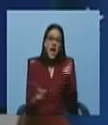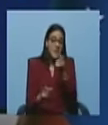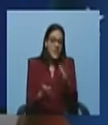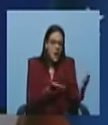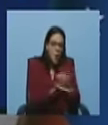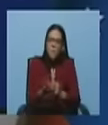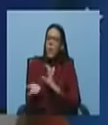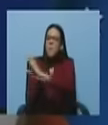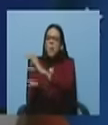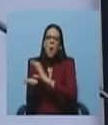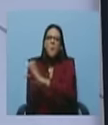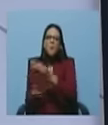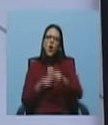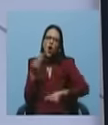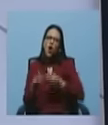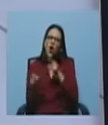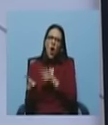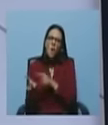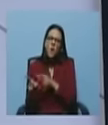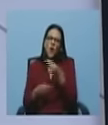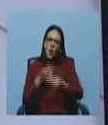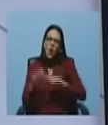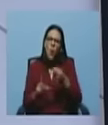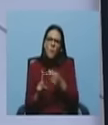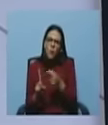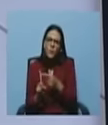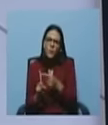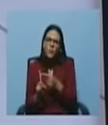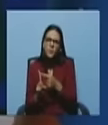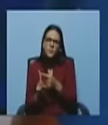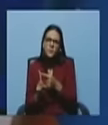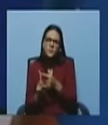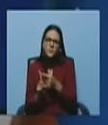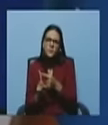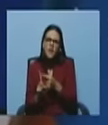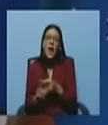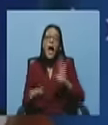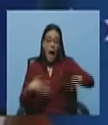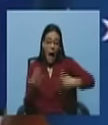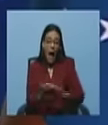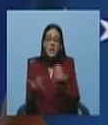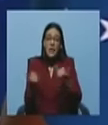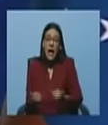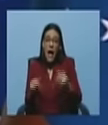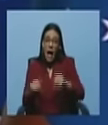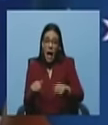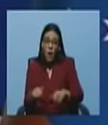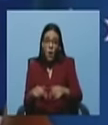¿Cómo hizo esto este señor? Básicamente,